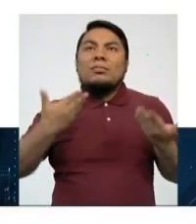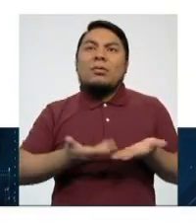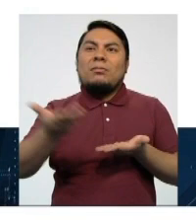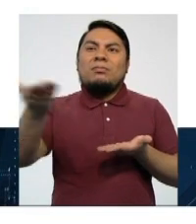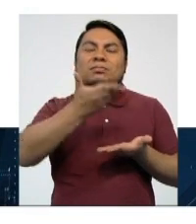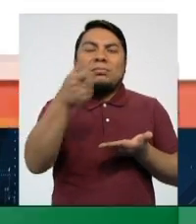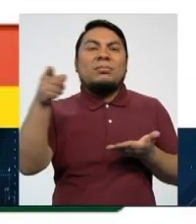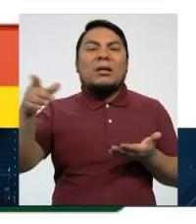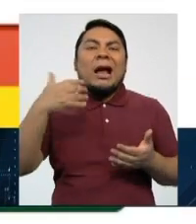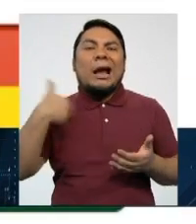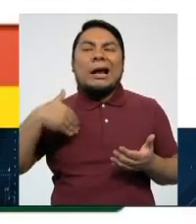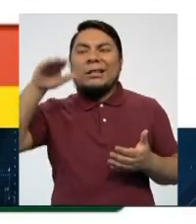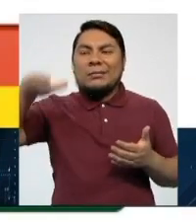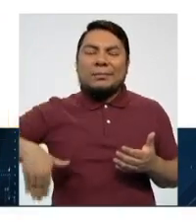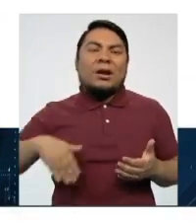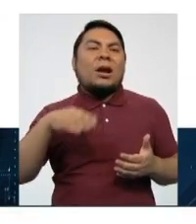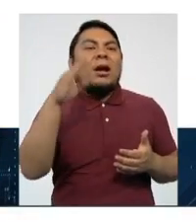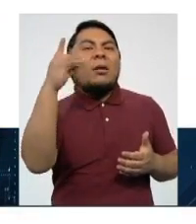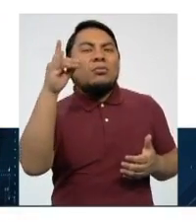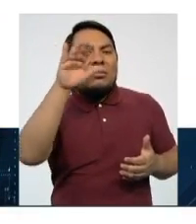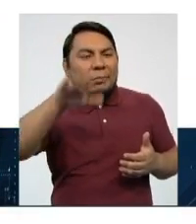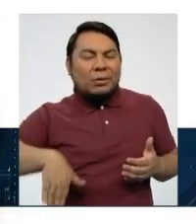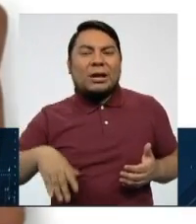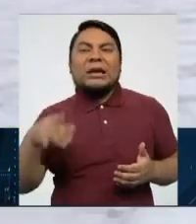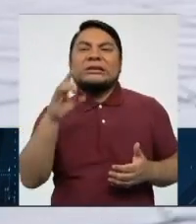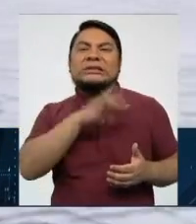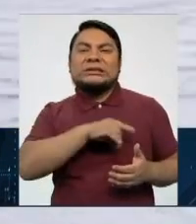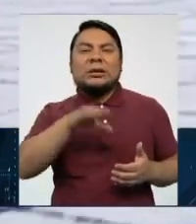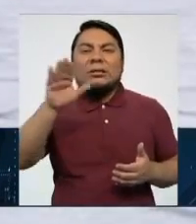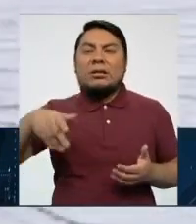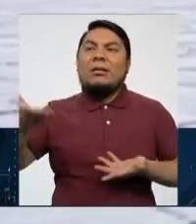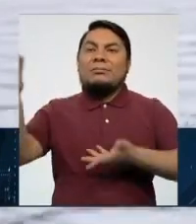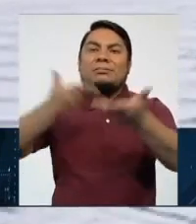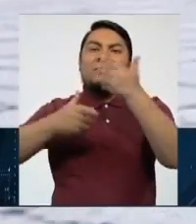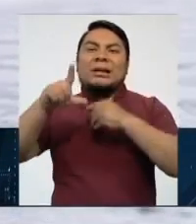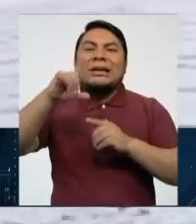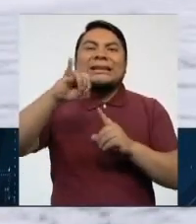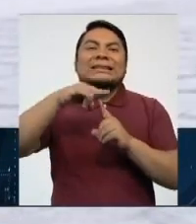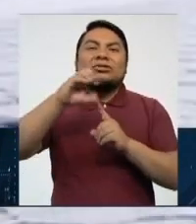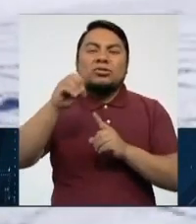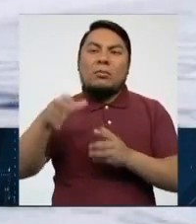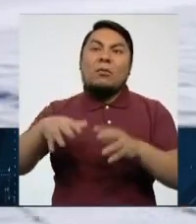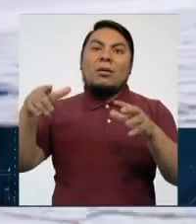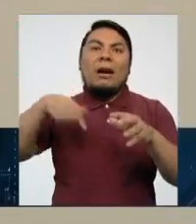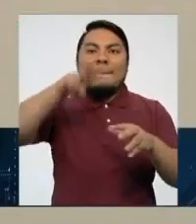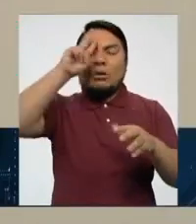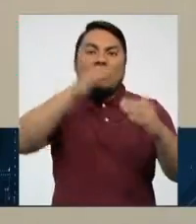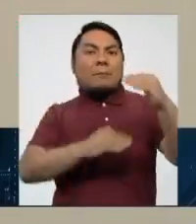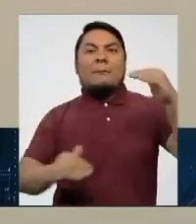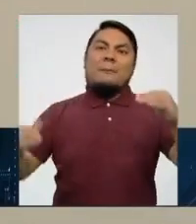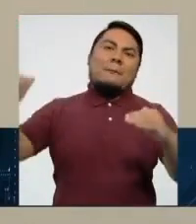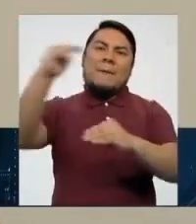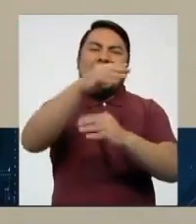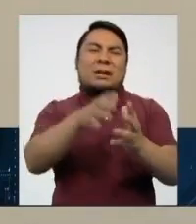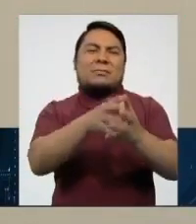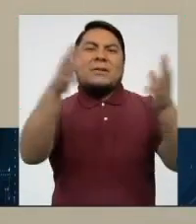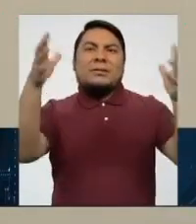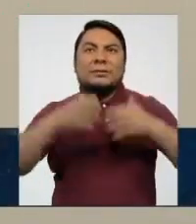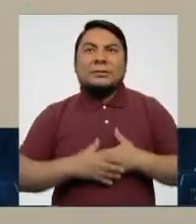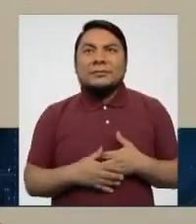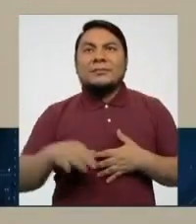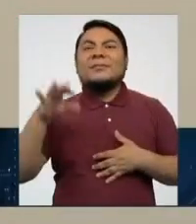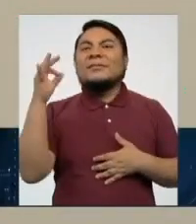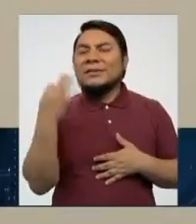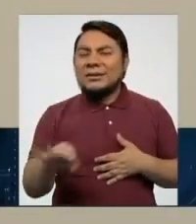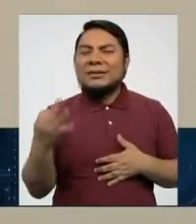a Argentina, Bolivia y Chile, considerados como los países productores de litio por excelencia. Más se ha hablado y siempre